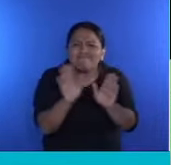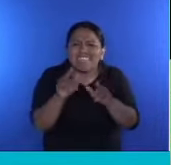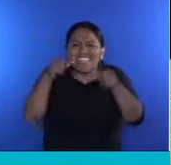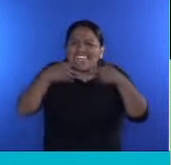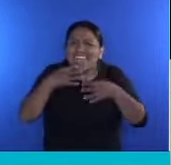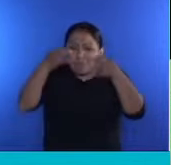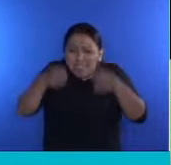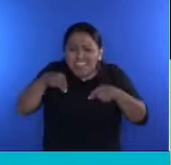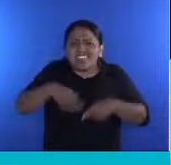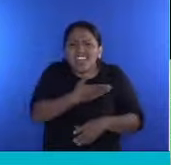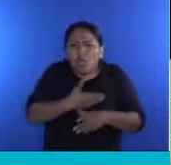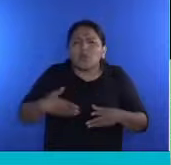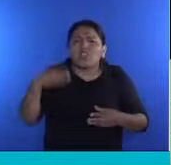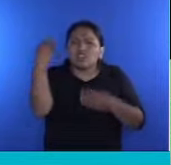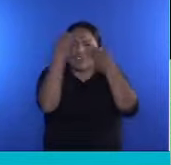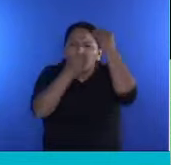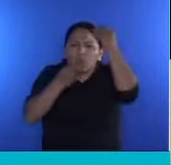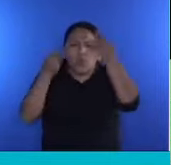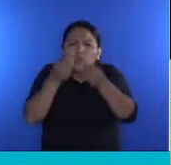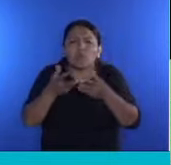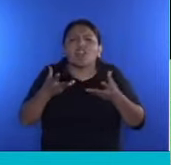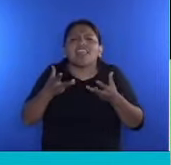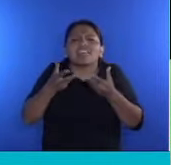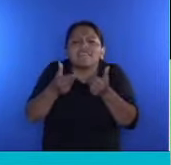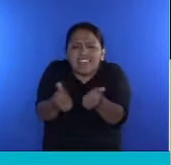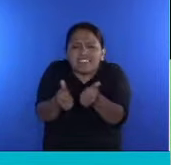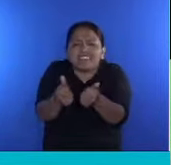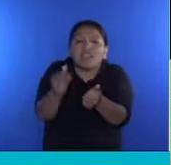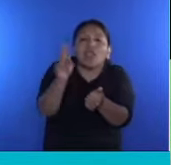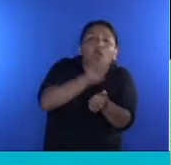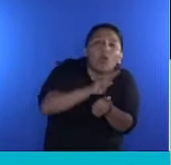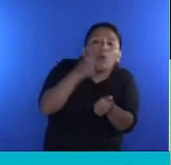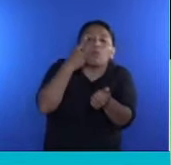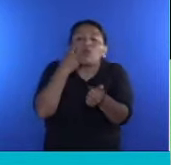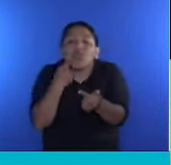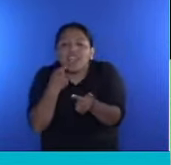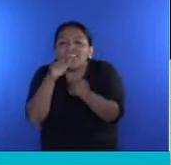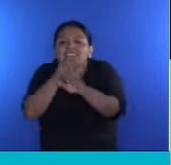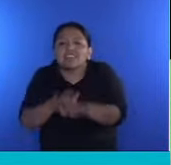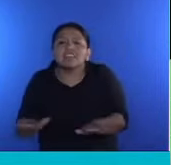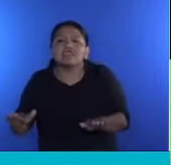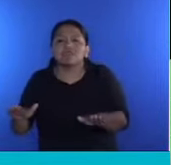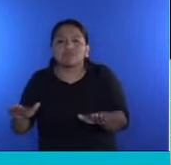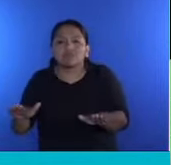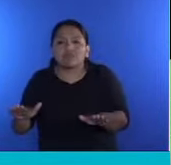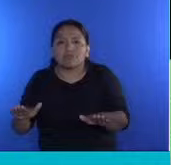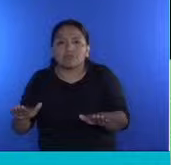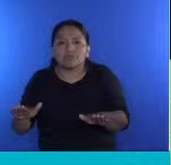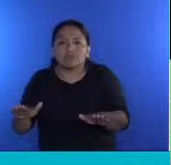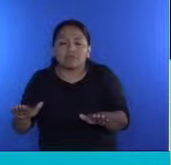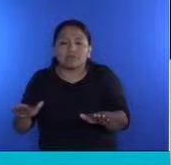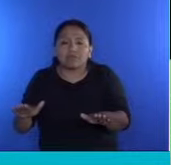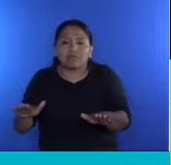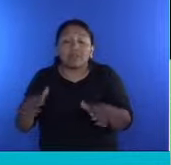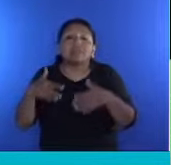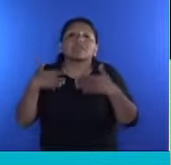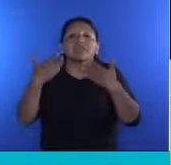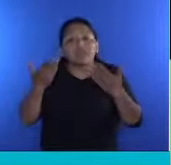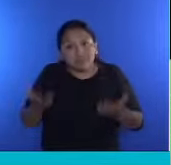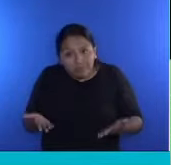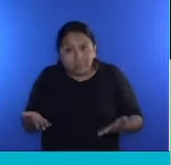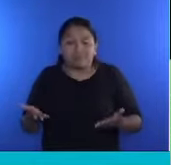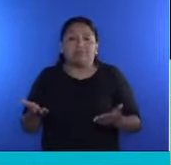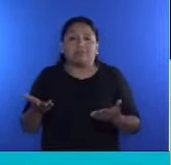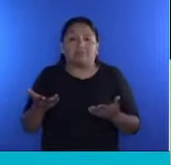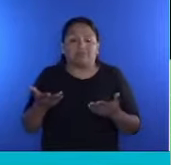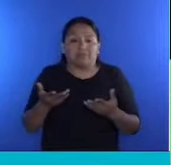se preocupa por la defensa de hombres, mujeres y niños. Y es por eso que para terminar con